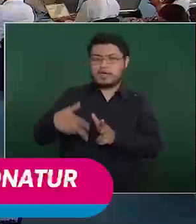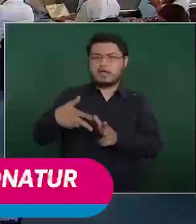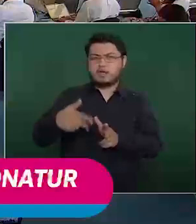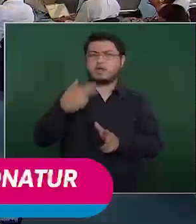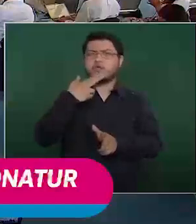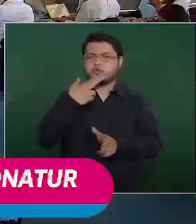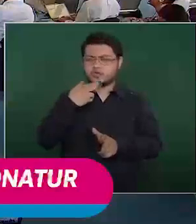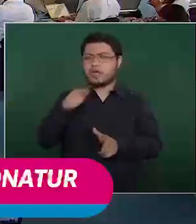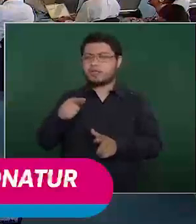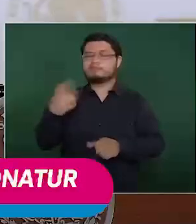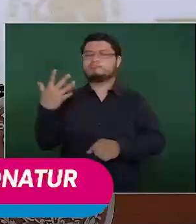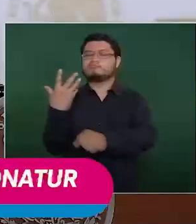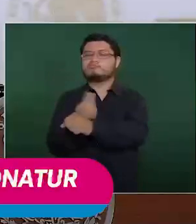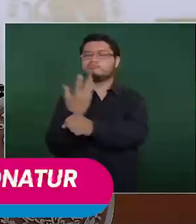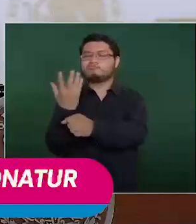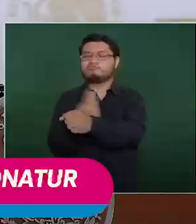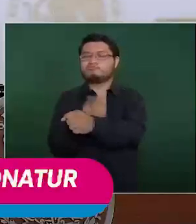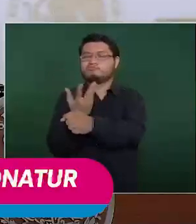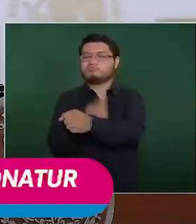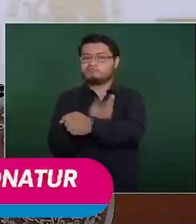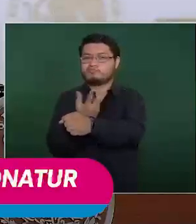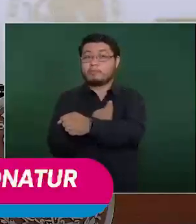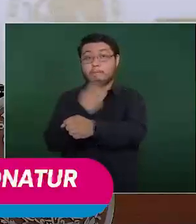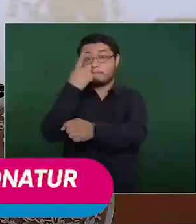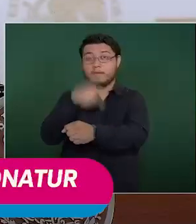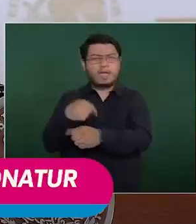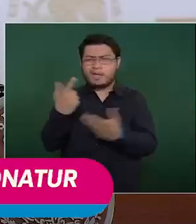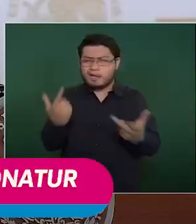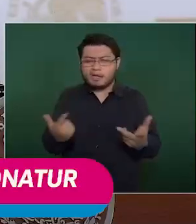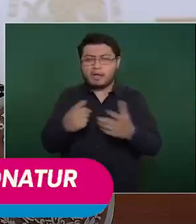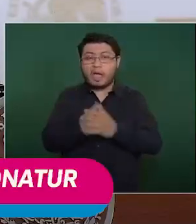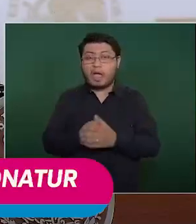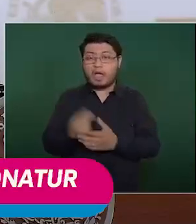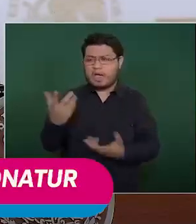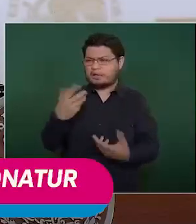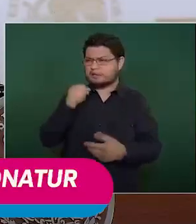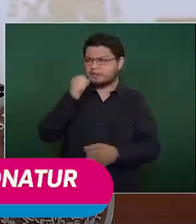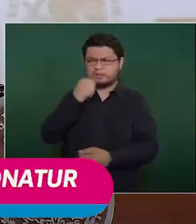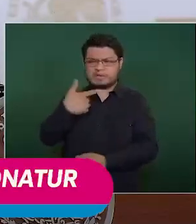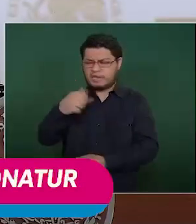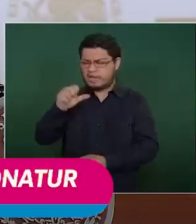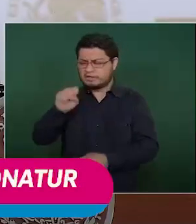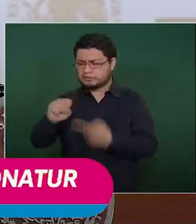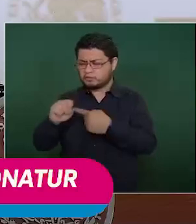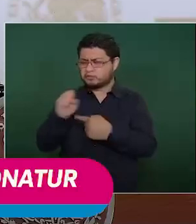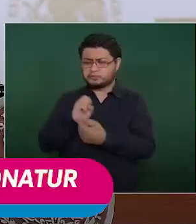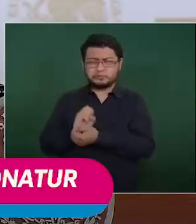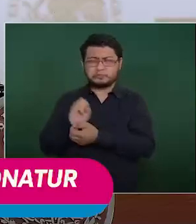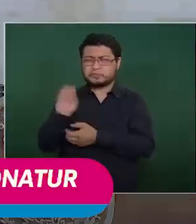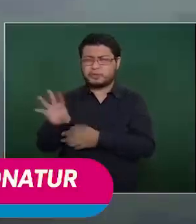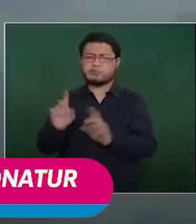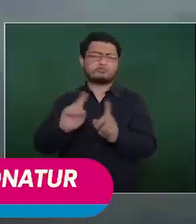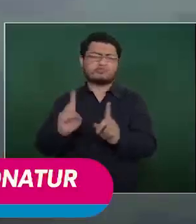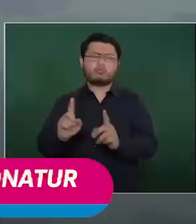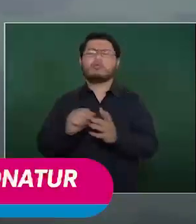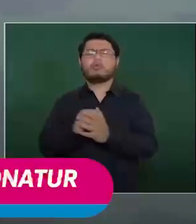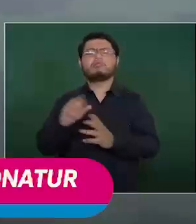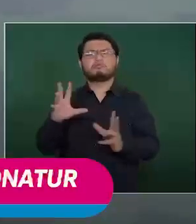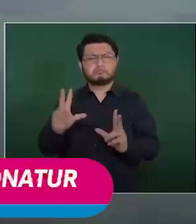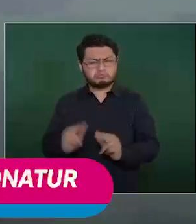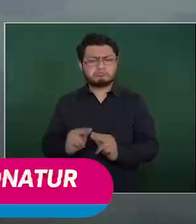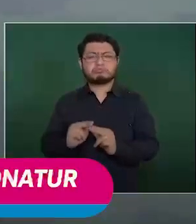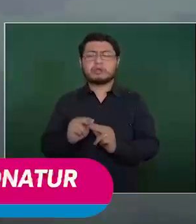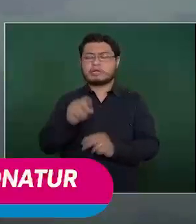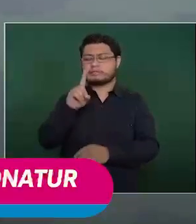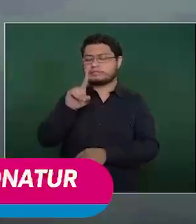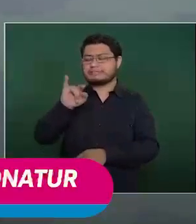usar energía eléctrica para reducir emisiones contaminantes o diésel de tipo VA, que es un combustible